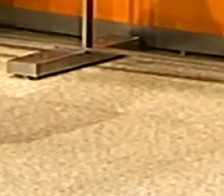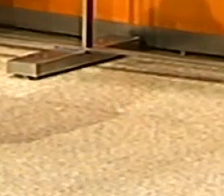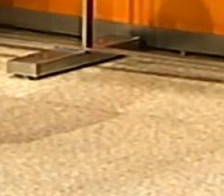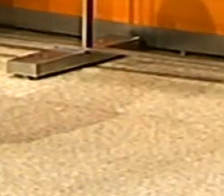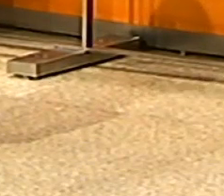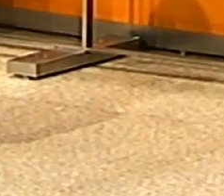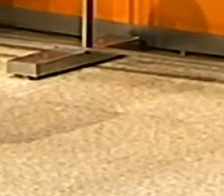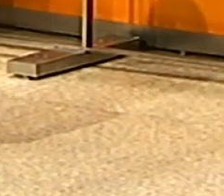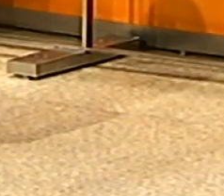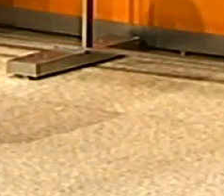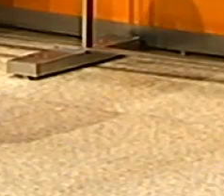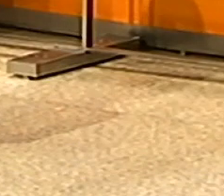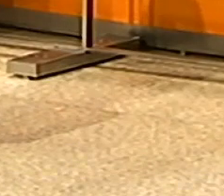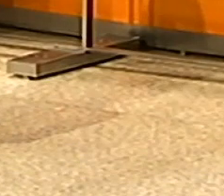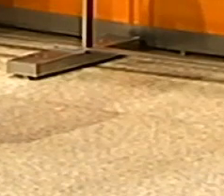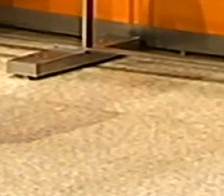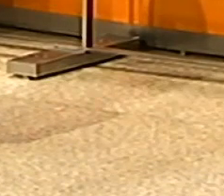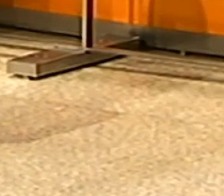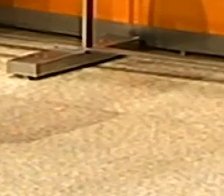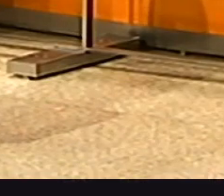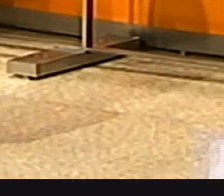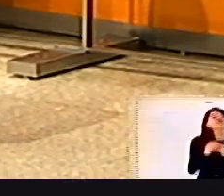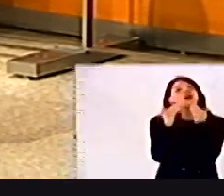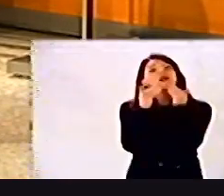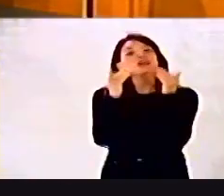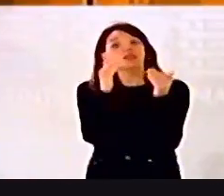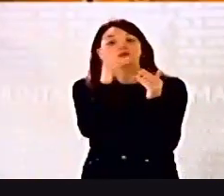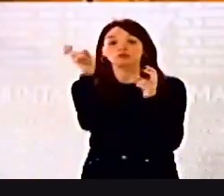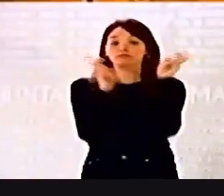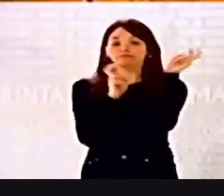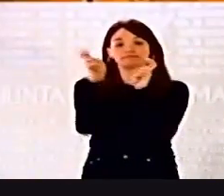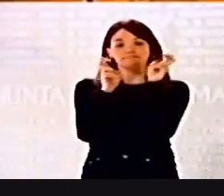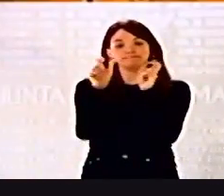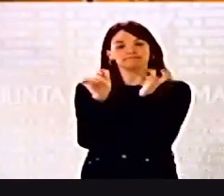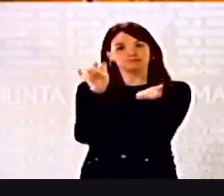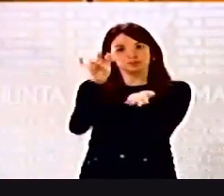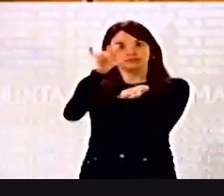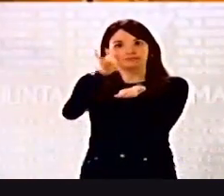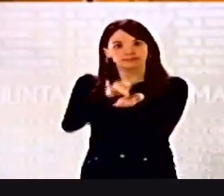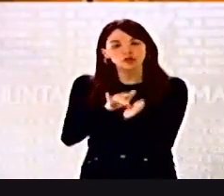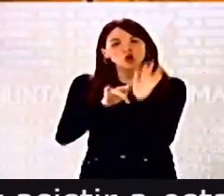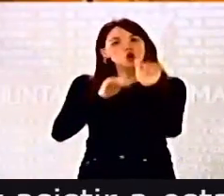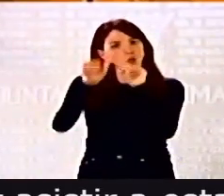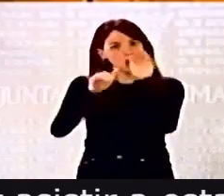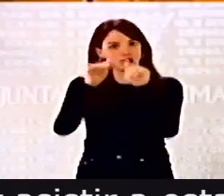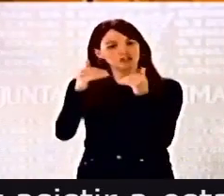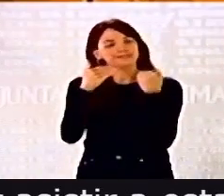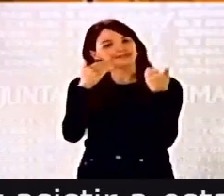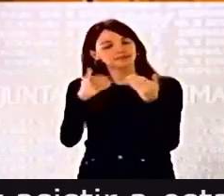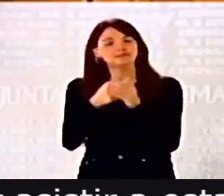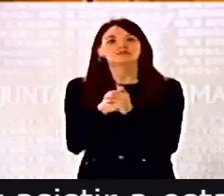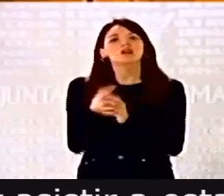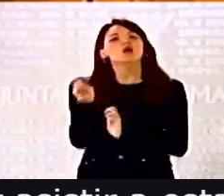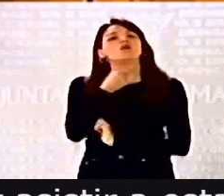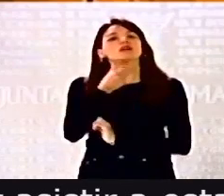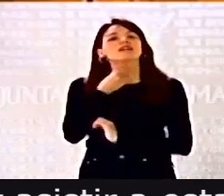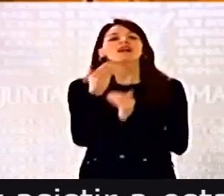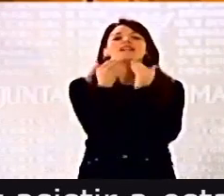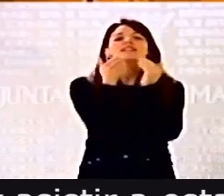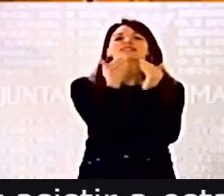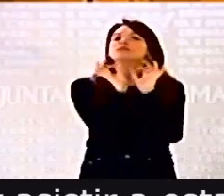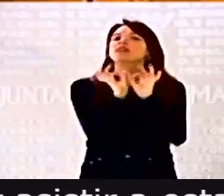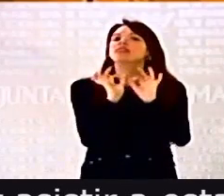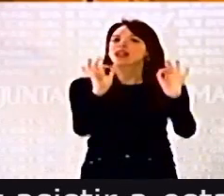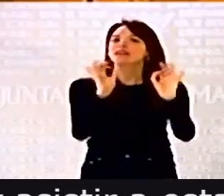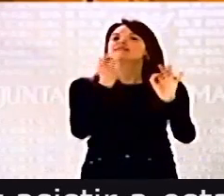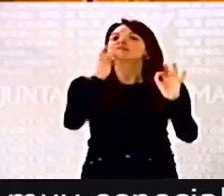Bueno, pues buenas tardes a todos. Gracias por asistir a esta convocatoria. Me gustaría hacer un agradecimiento muy especial a los medios